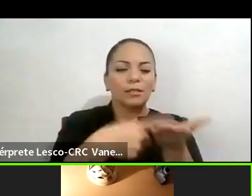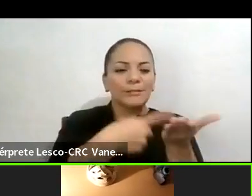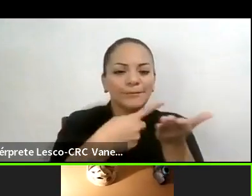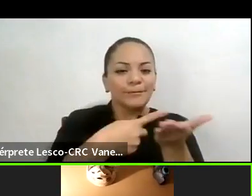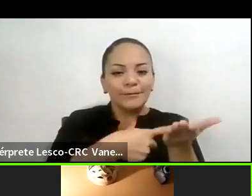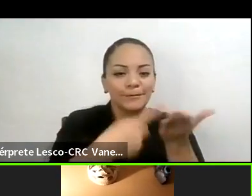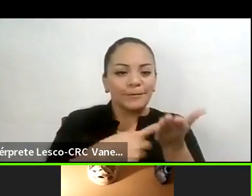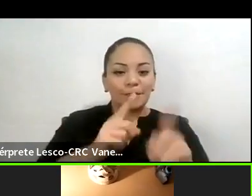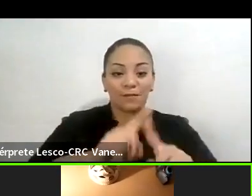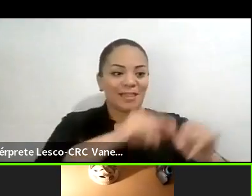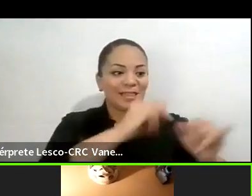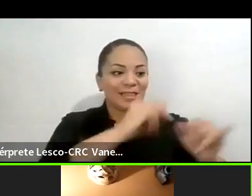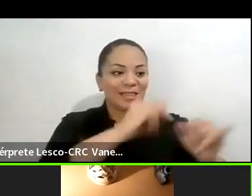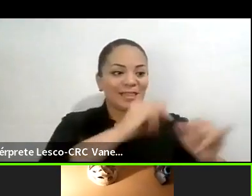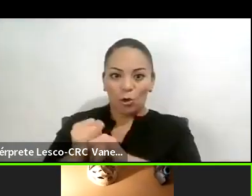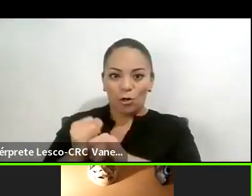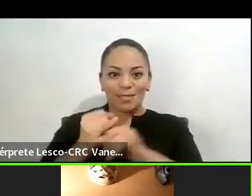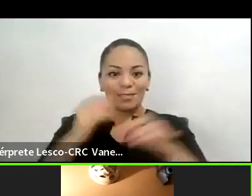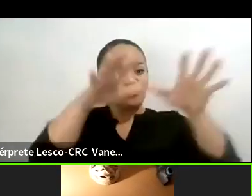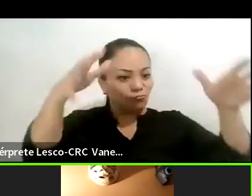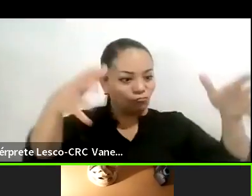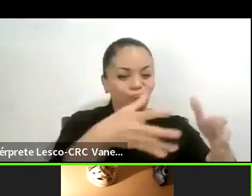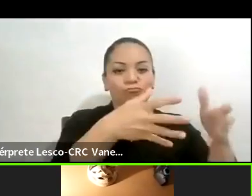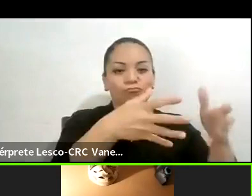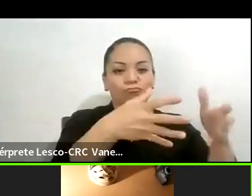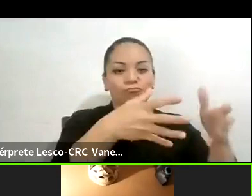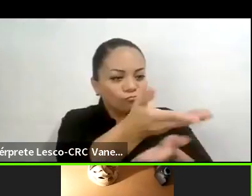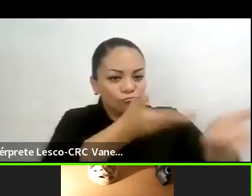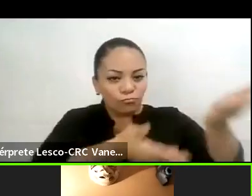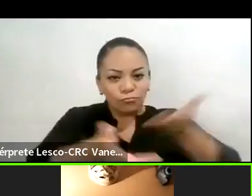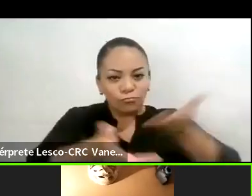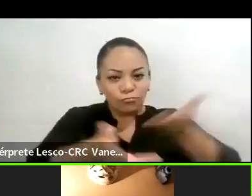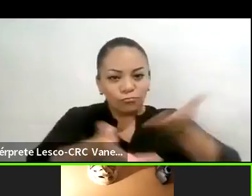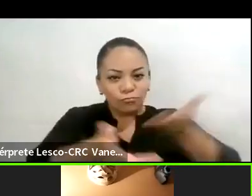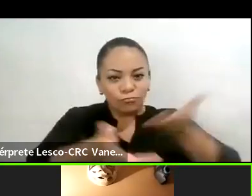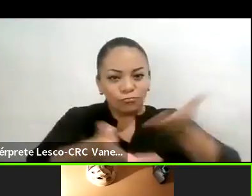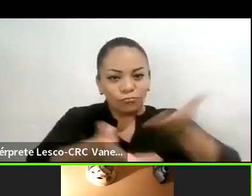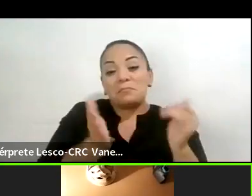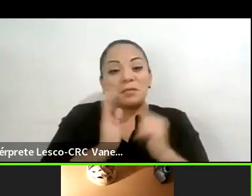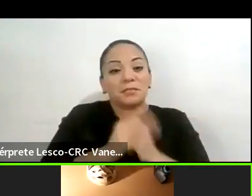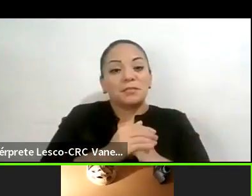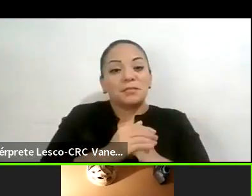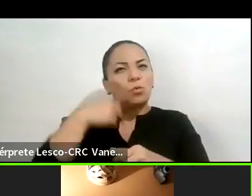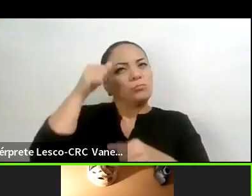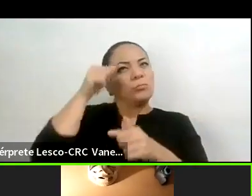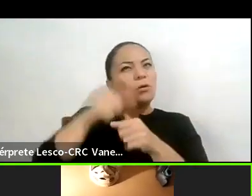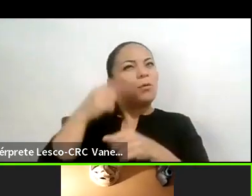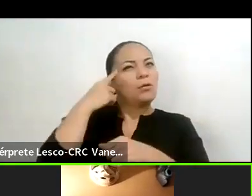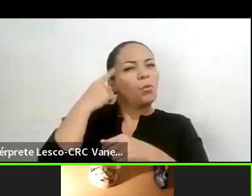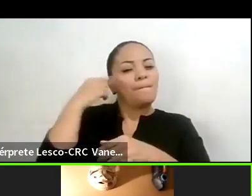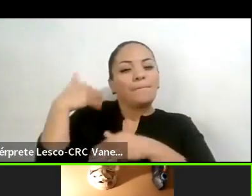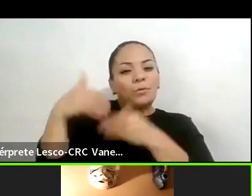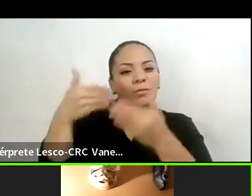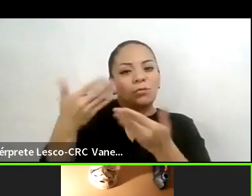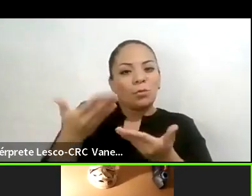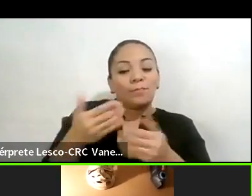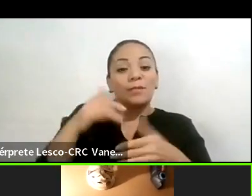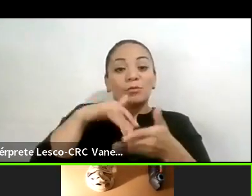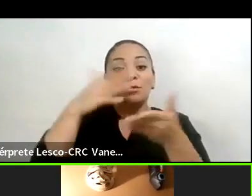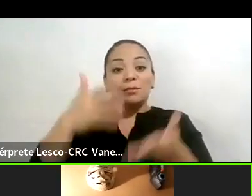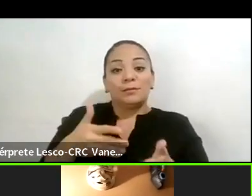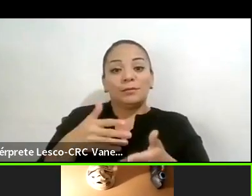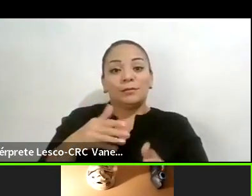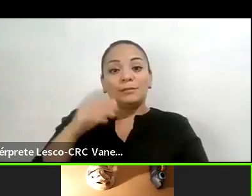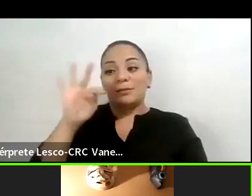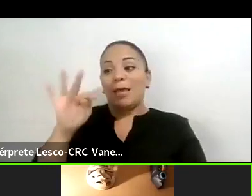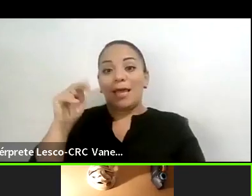varias instituciones, y que generen un intercambio. Quizá ellos nunca, porque ahora que recuerdo el proceso, los estudiantes del TNT y